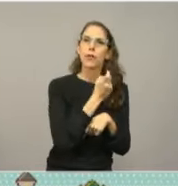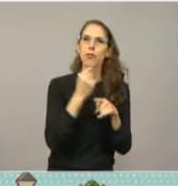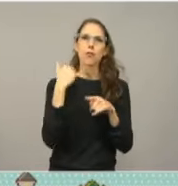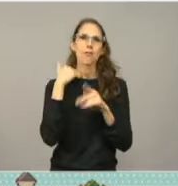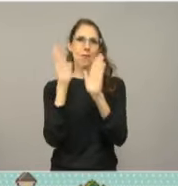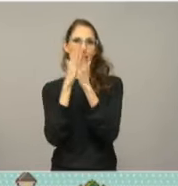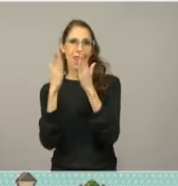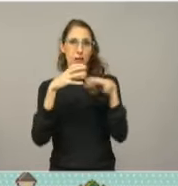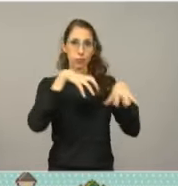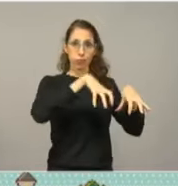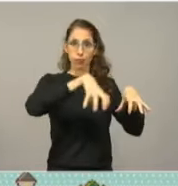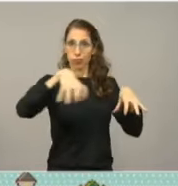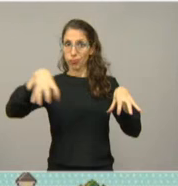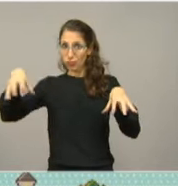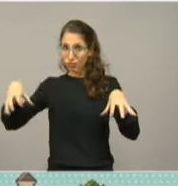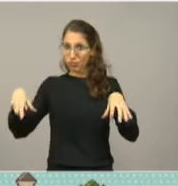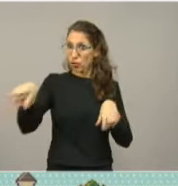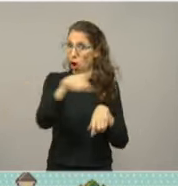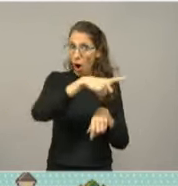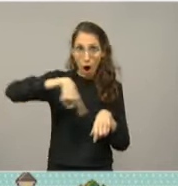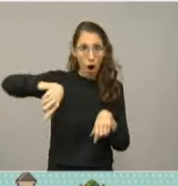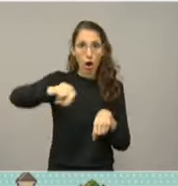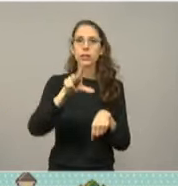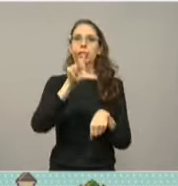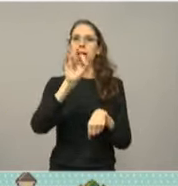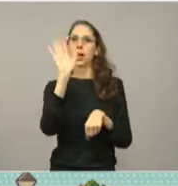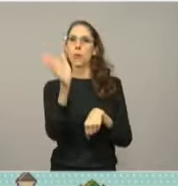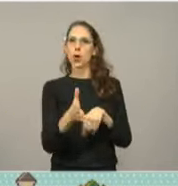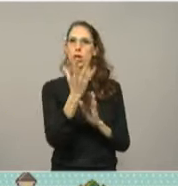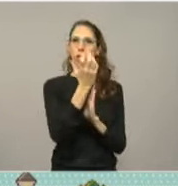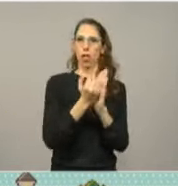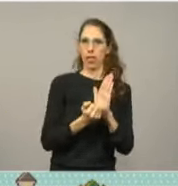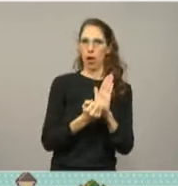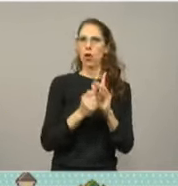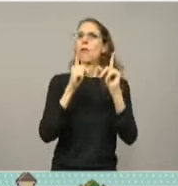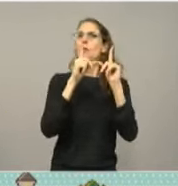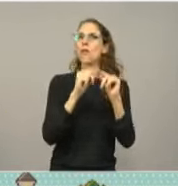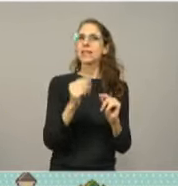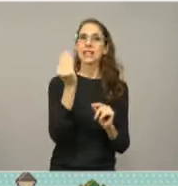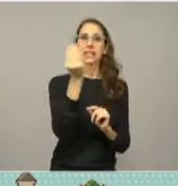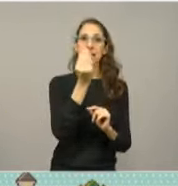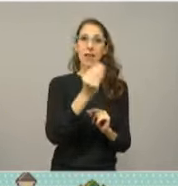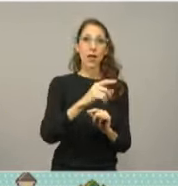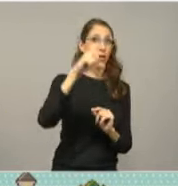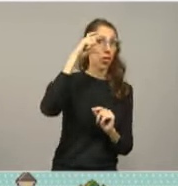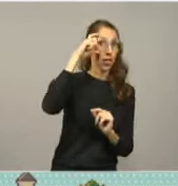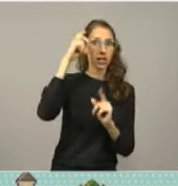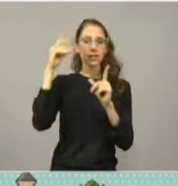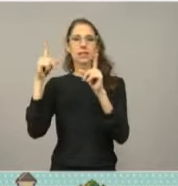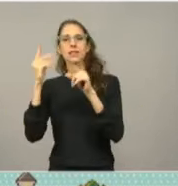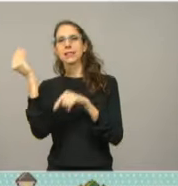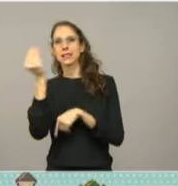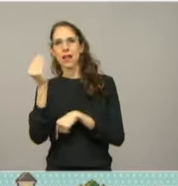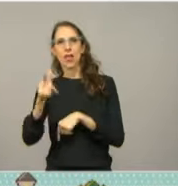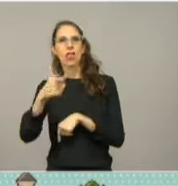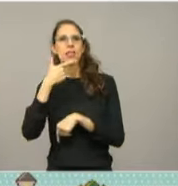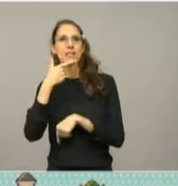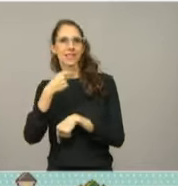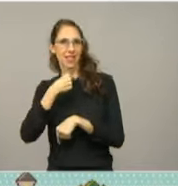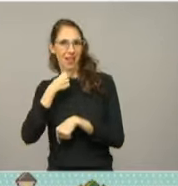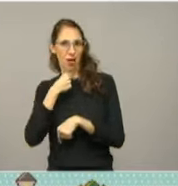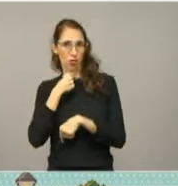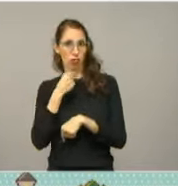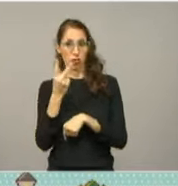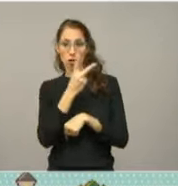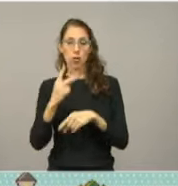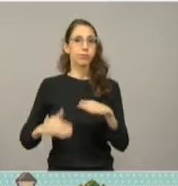el ahorro va a ser del 30% los días sábados 10 y 17 de agosto con un tope de 15,000